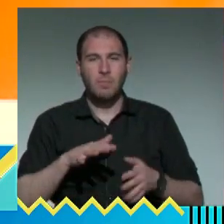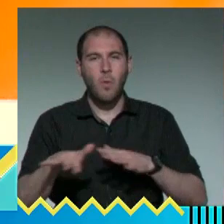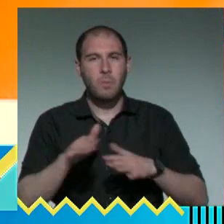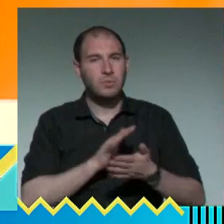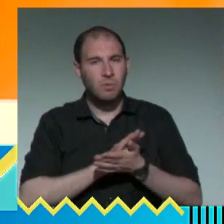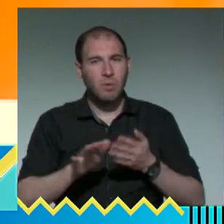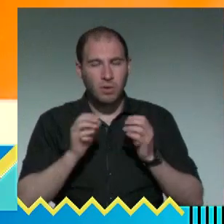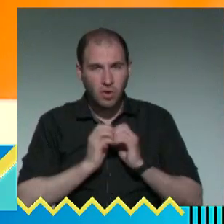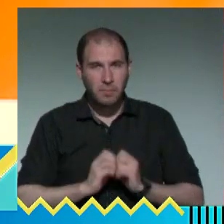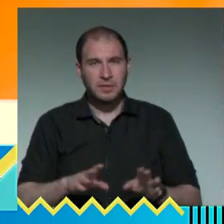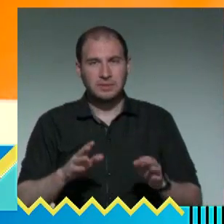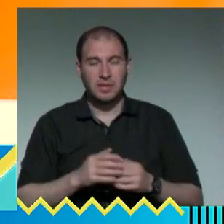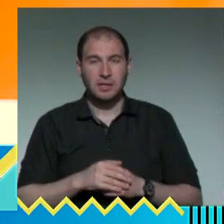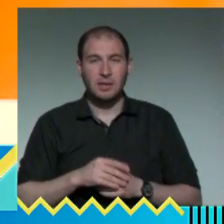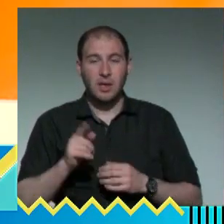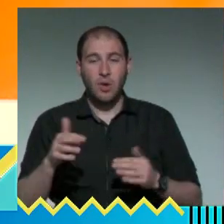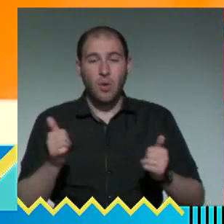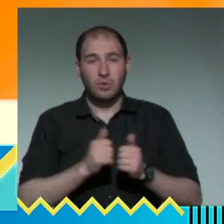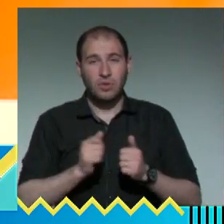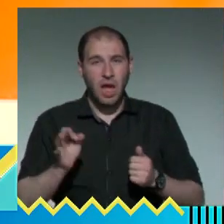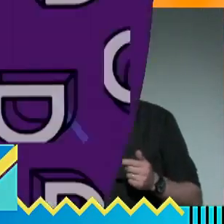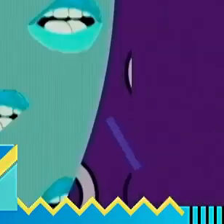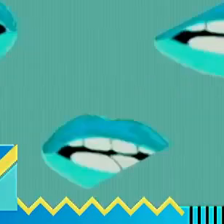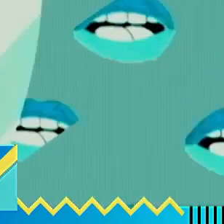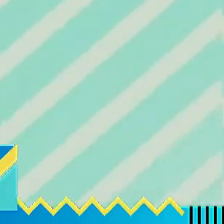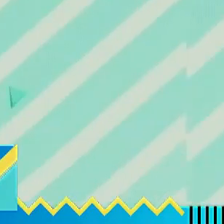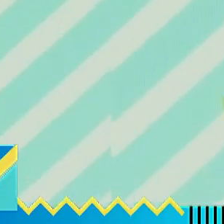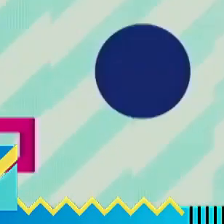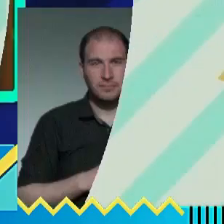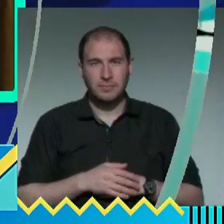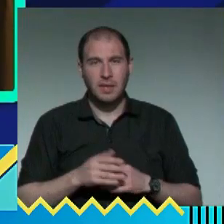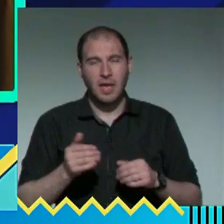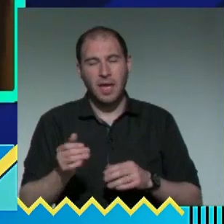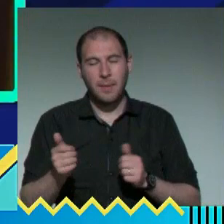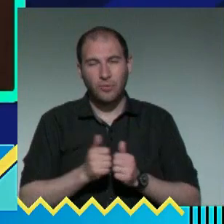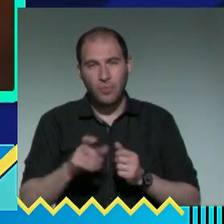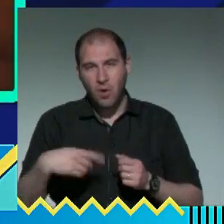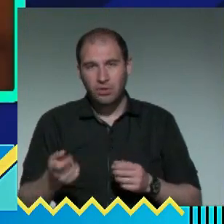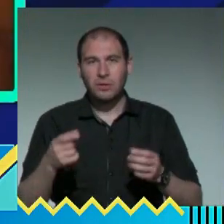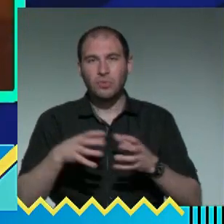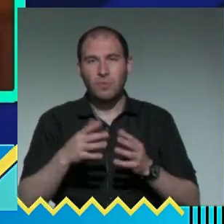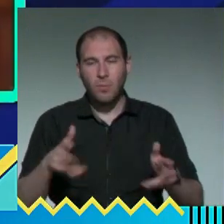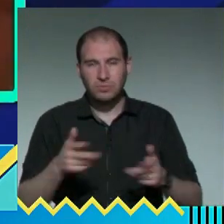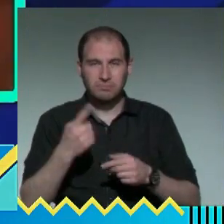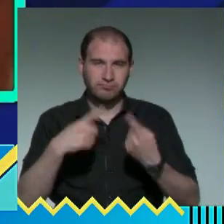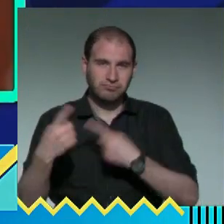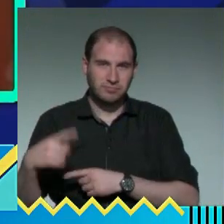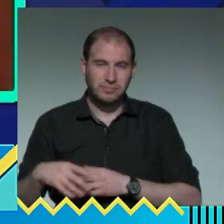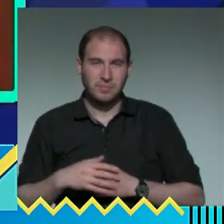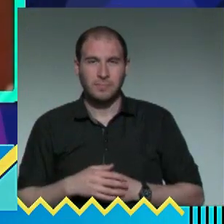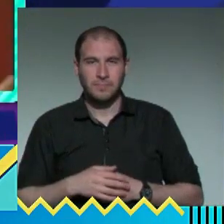movimiento. Y estaban acompañados nada menos que un par de años antes por Virus y después toda la camada de bandas de pop divertido que